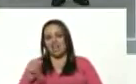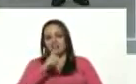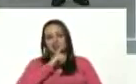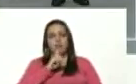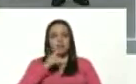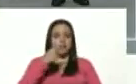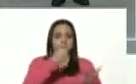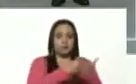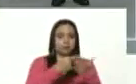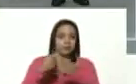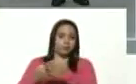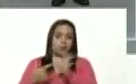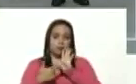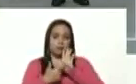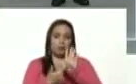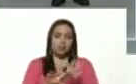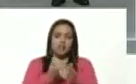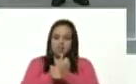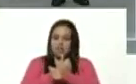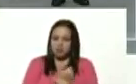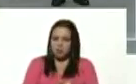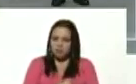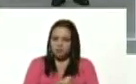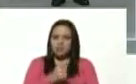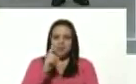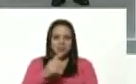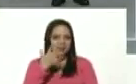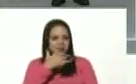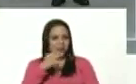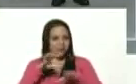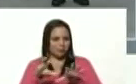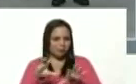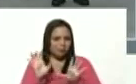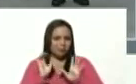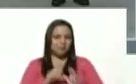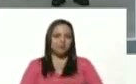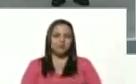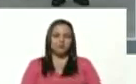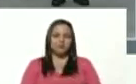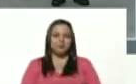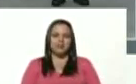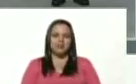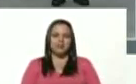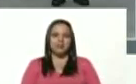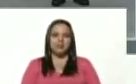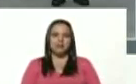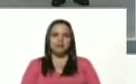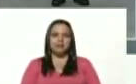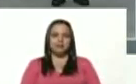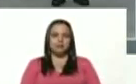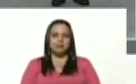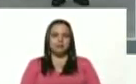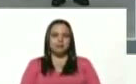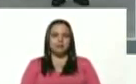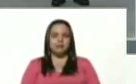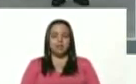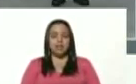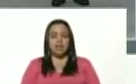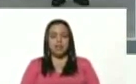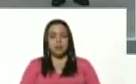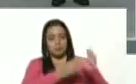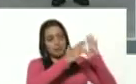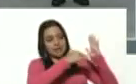Una muestra de amor y de buen humor también. Y entonces nos ponen ahí, nos pintaron en la